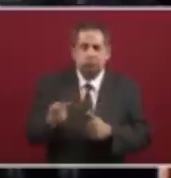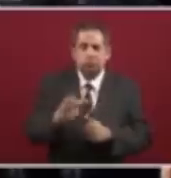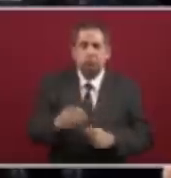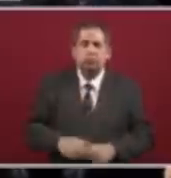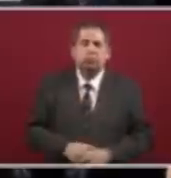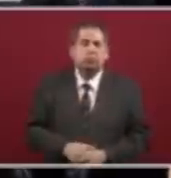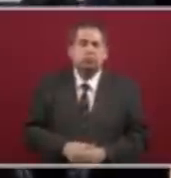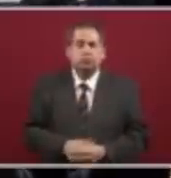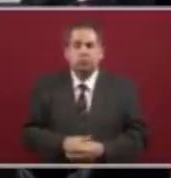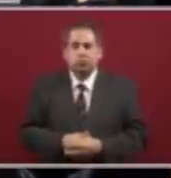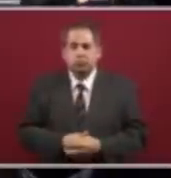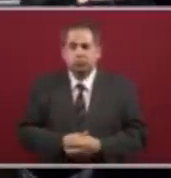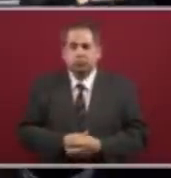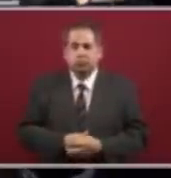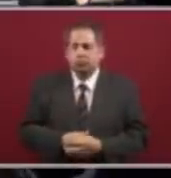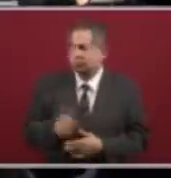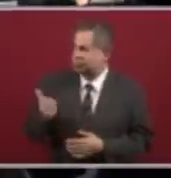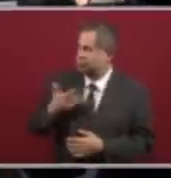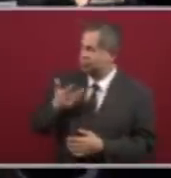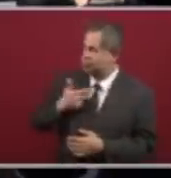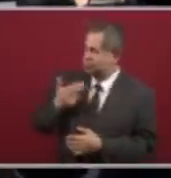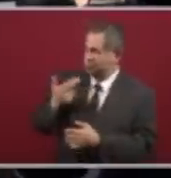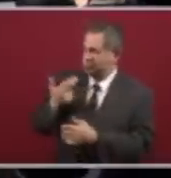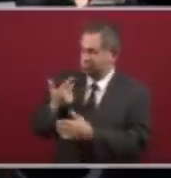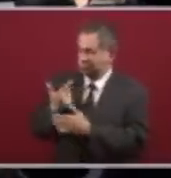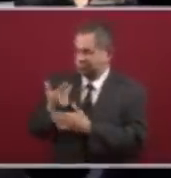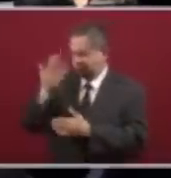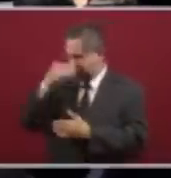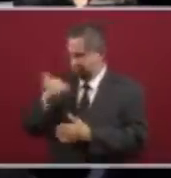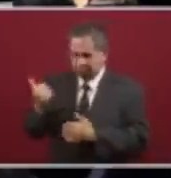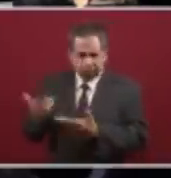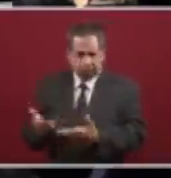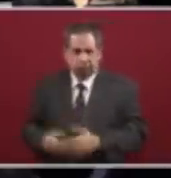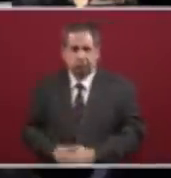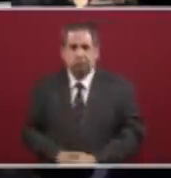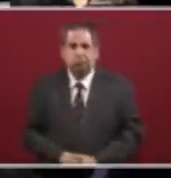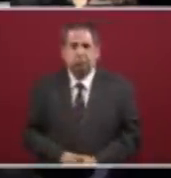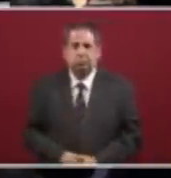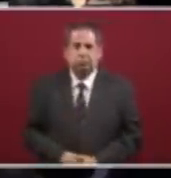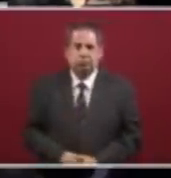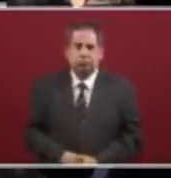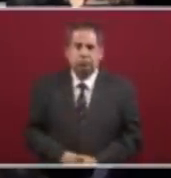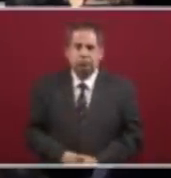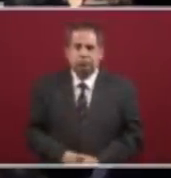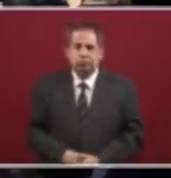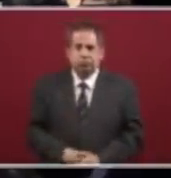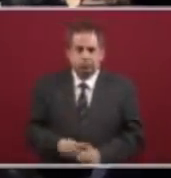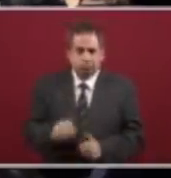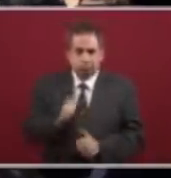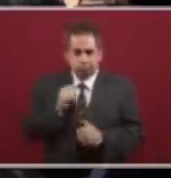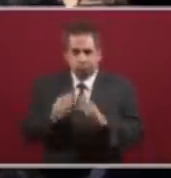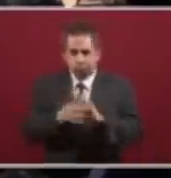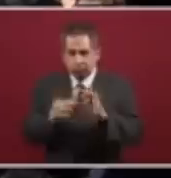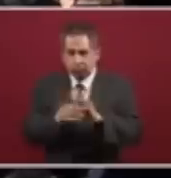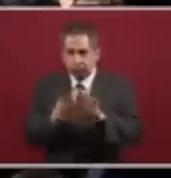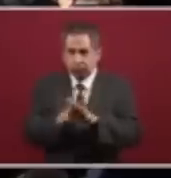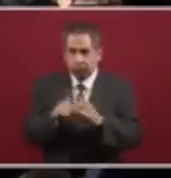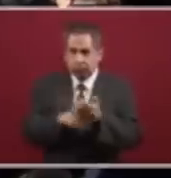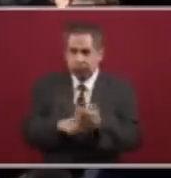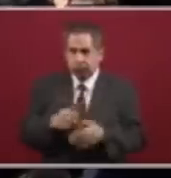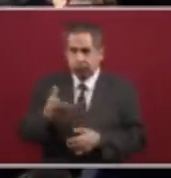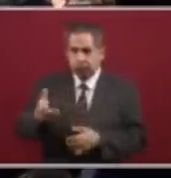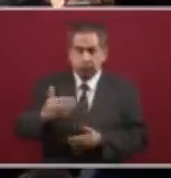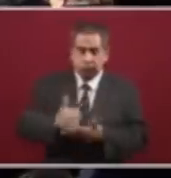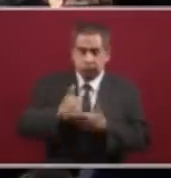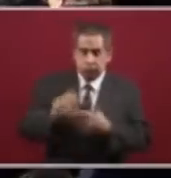que creo que alejandro tienen información aprovechando el viaje y reconociendo el trabajo en esta línea ha ayudado